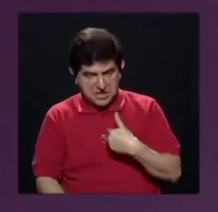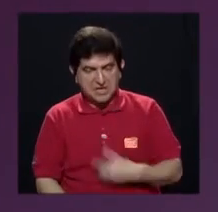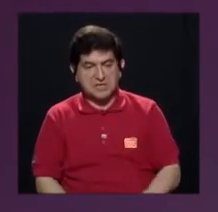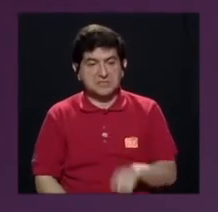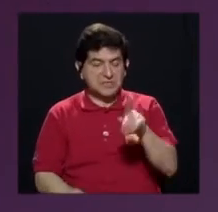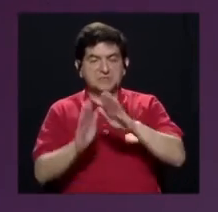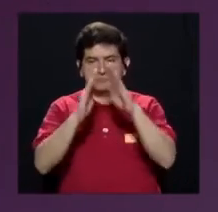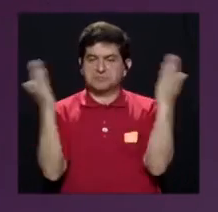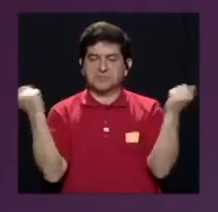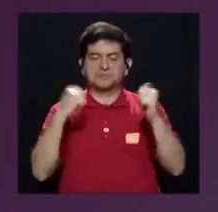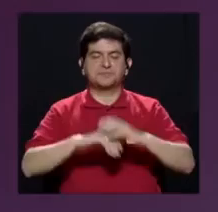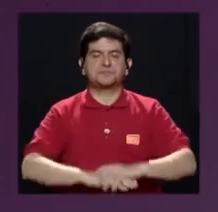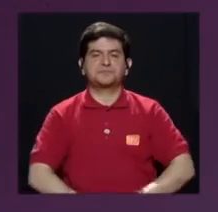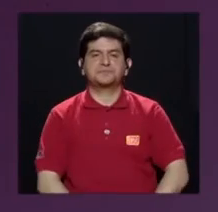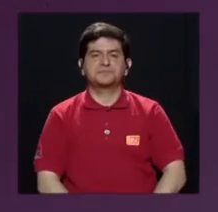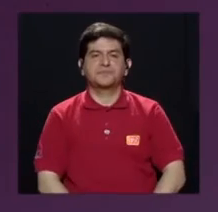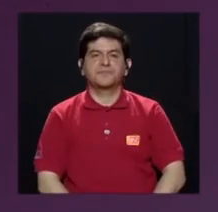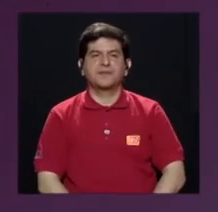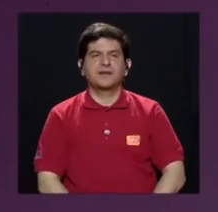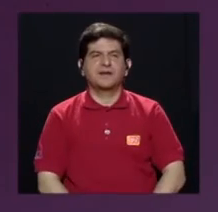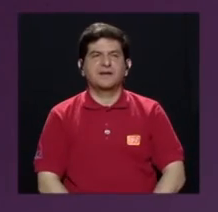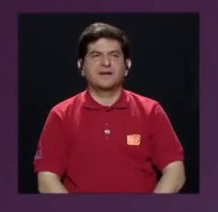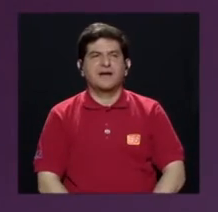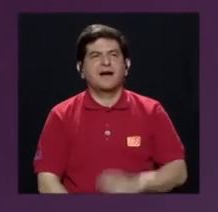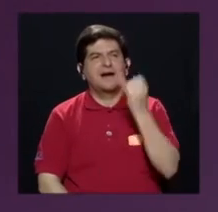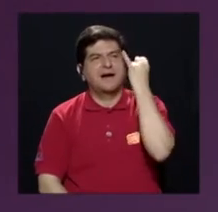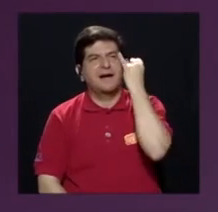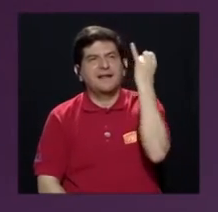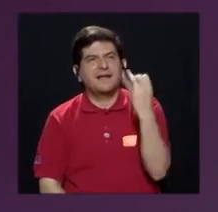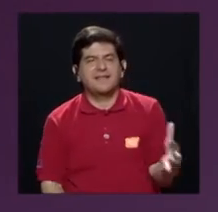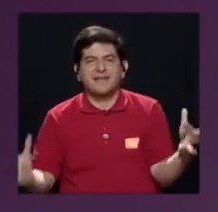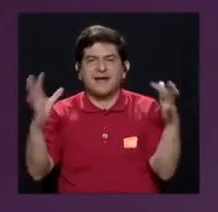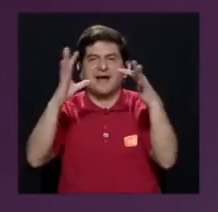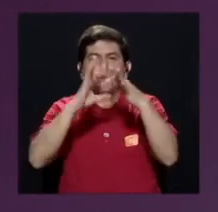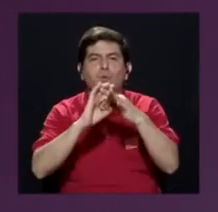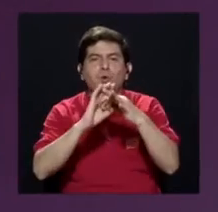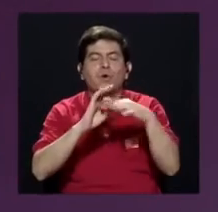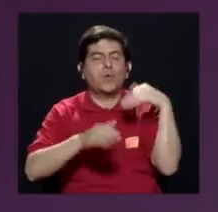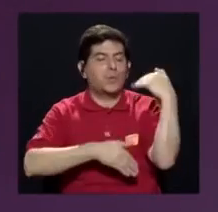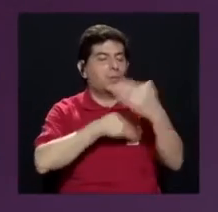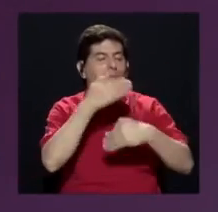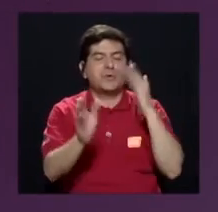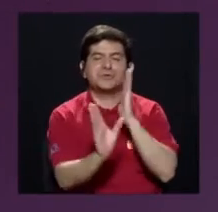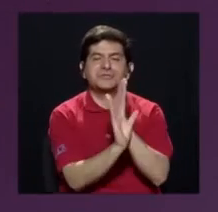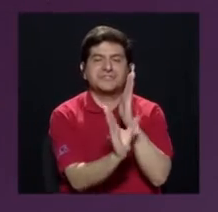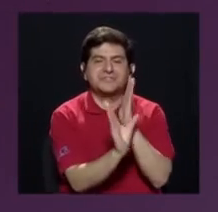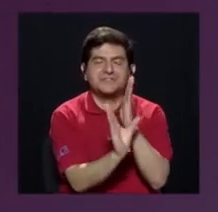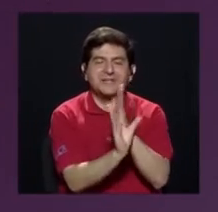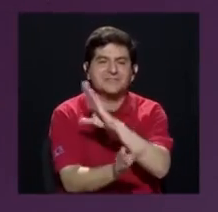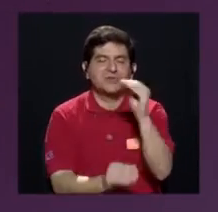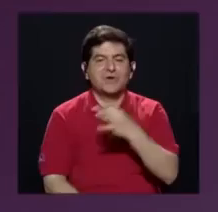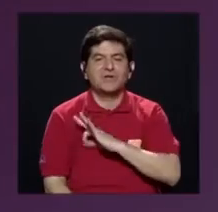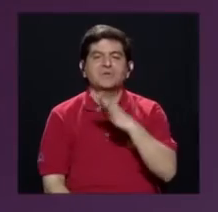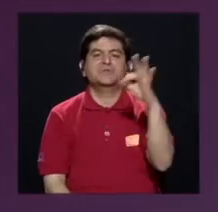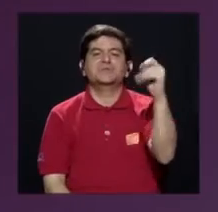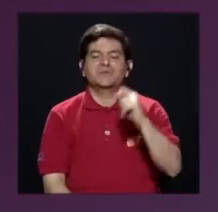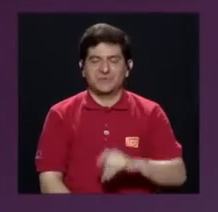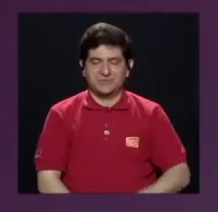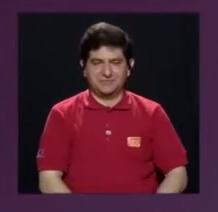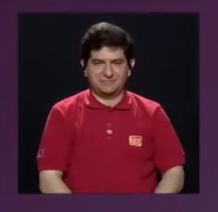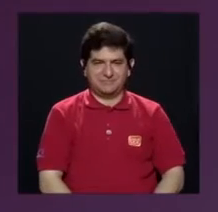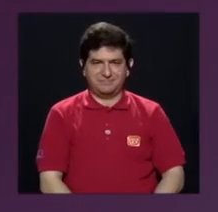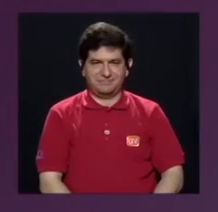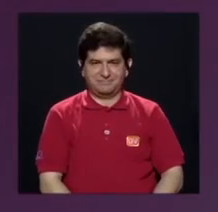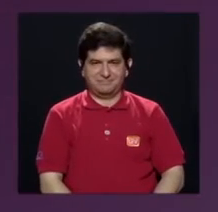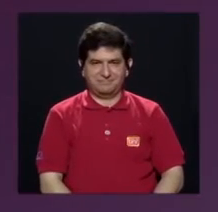esa apertura, ¿no? Que es un poco la inquietud de conectar los procesos psicológicos con lo espiritual.